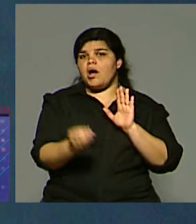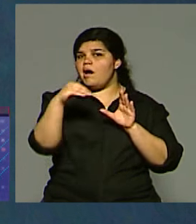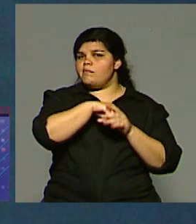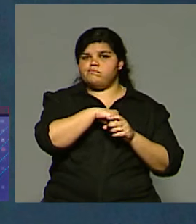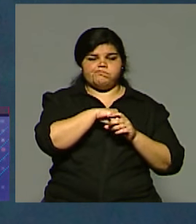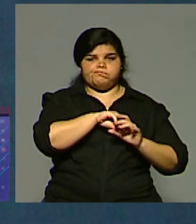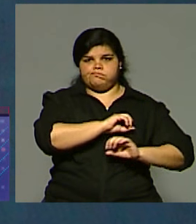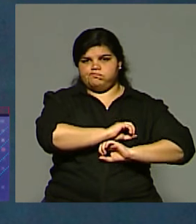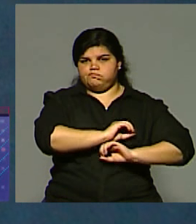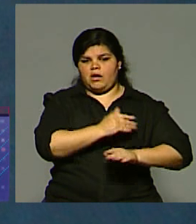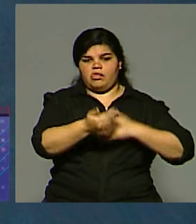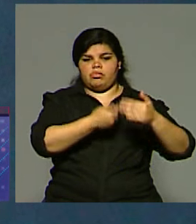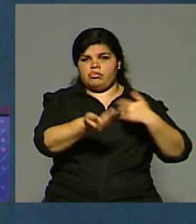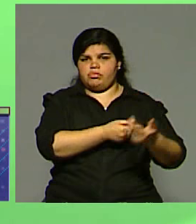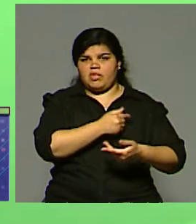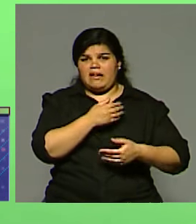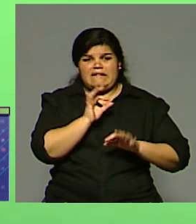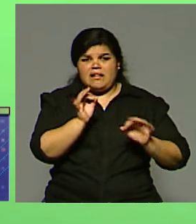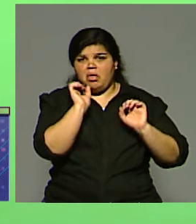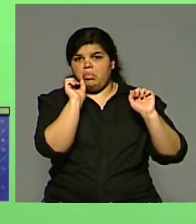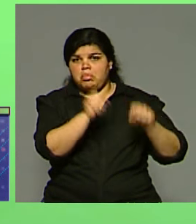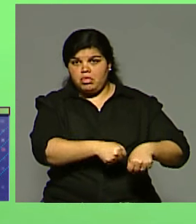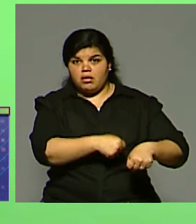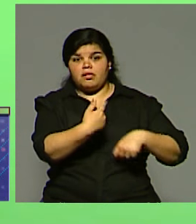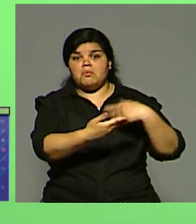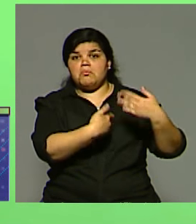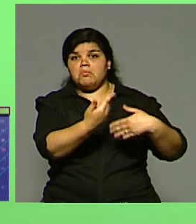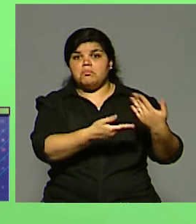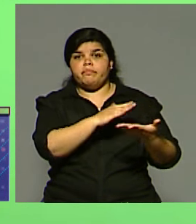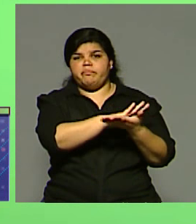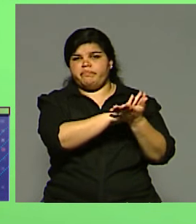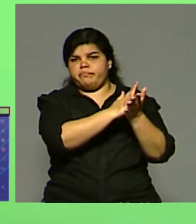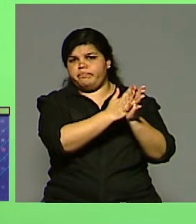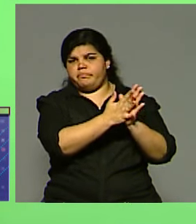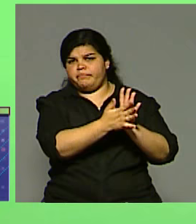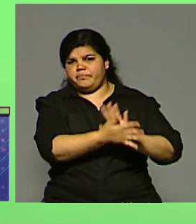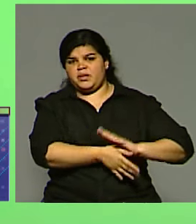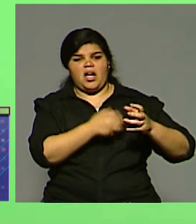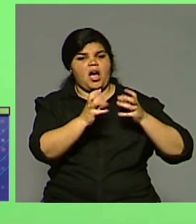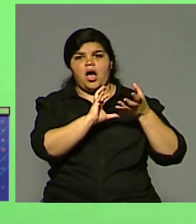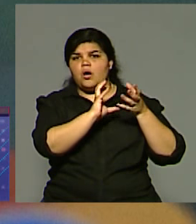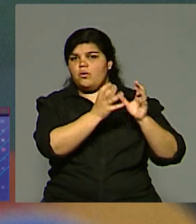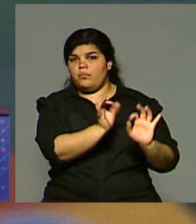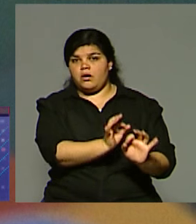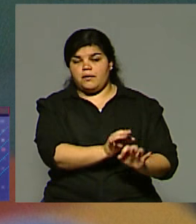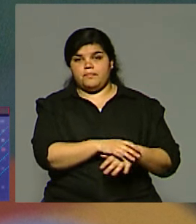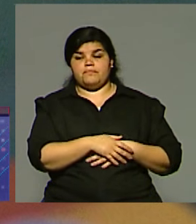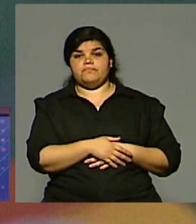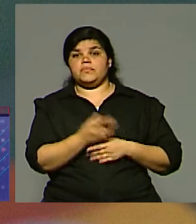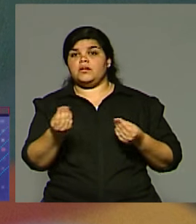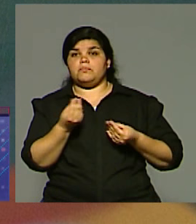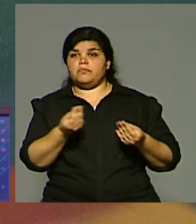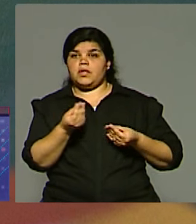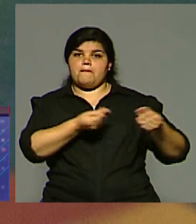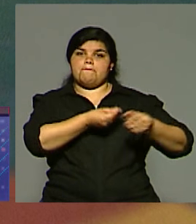desarrolladores de atrás no le prestan atención, lo que termina pasando es que el sistema se va cayendo. Y los últimos en caerse son las grandes empresas, que